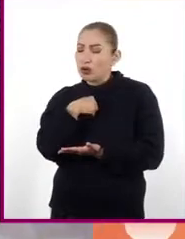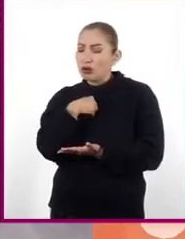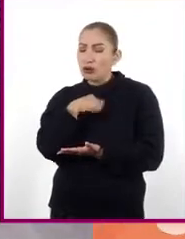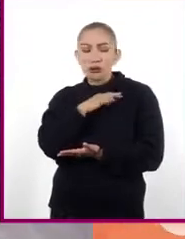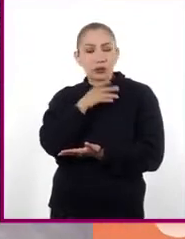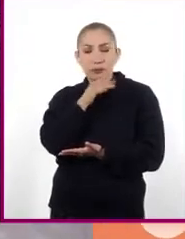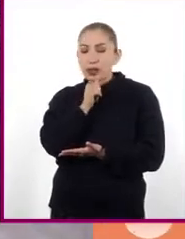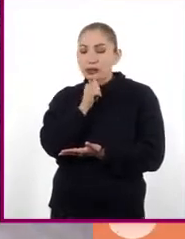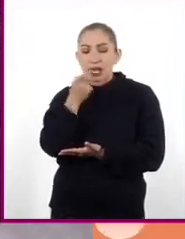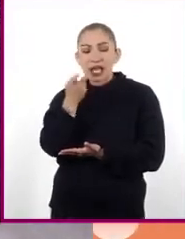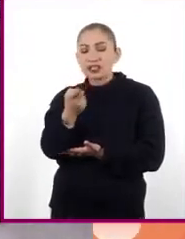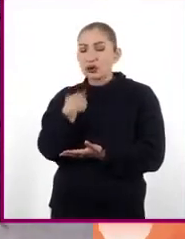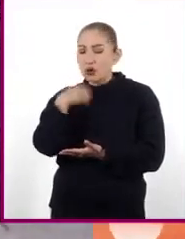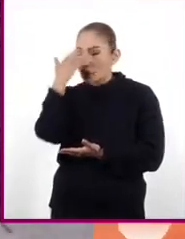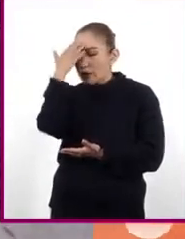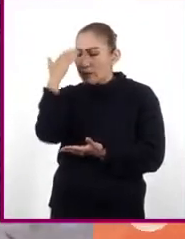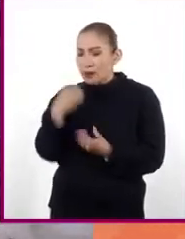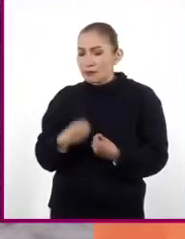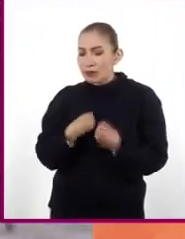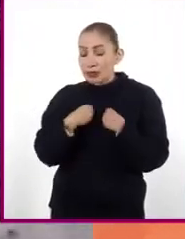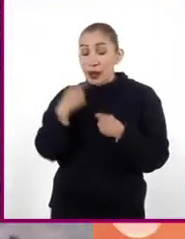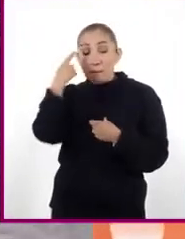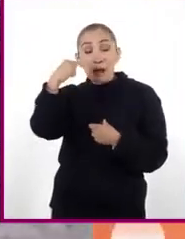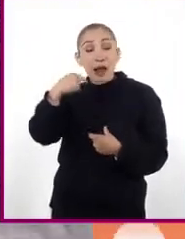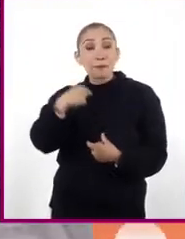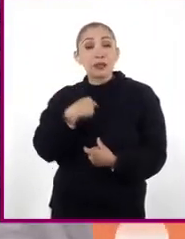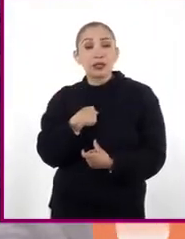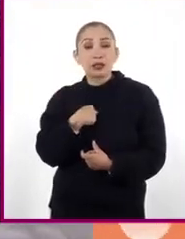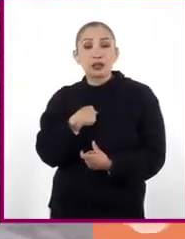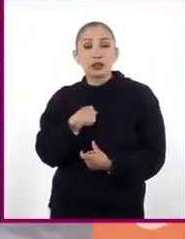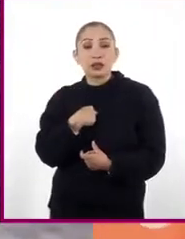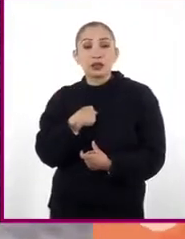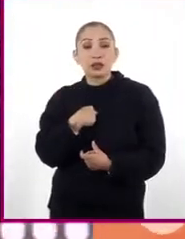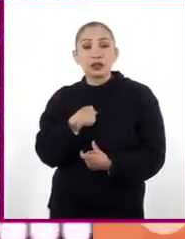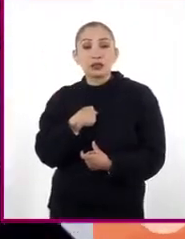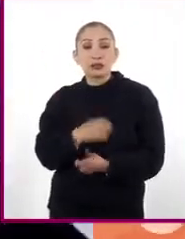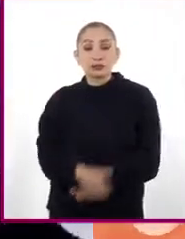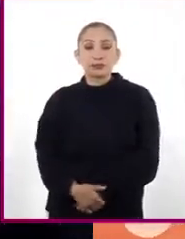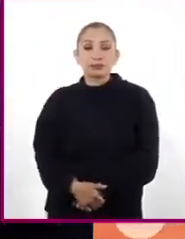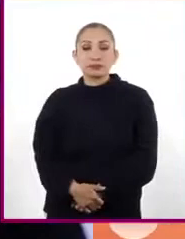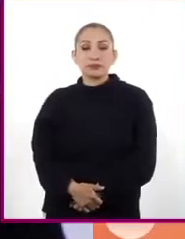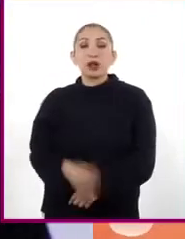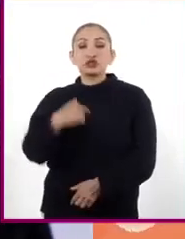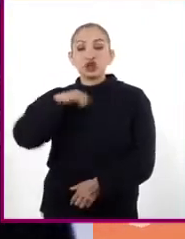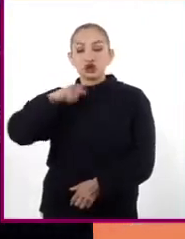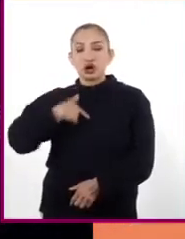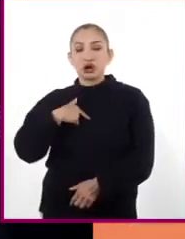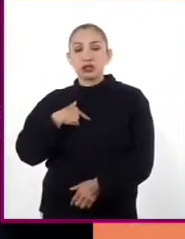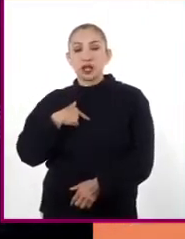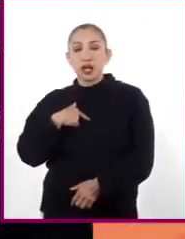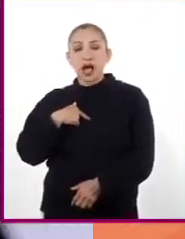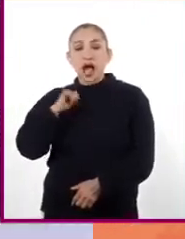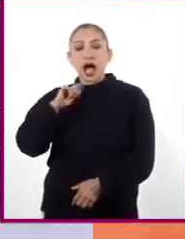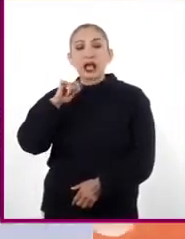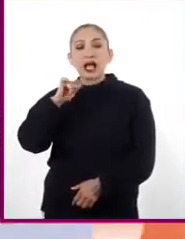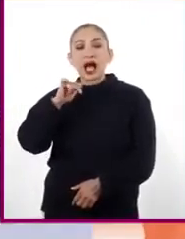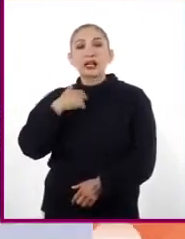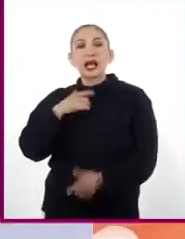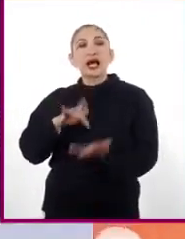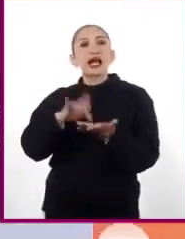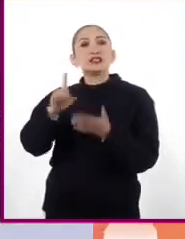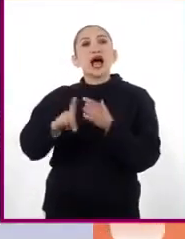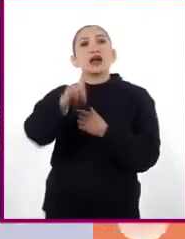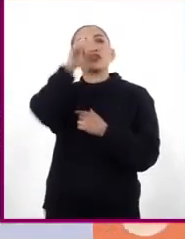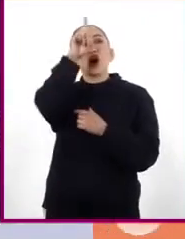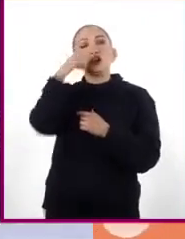a semejante finalidad para mí y los míos. Yo soy Argan y alabado sea